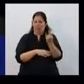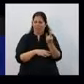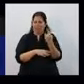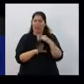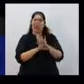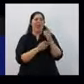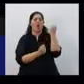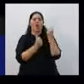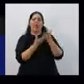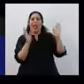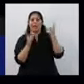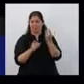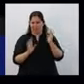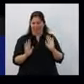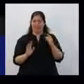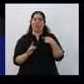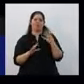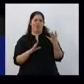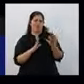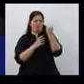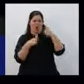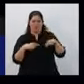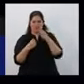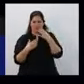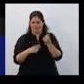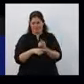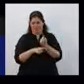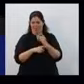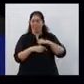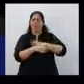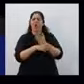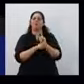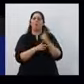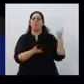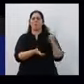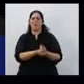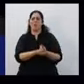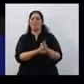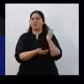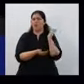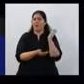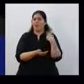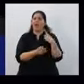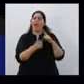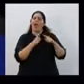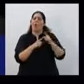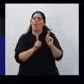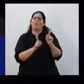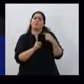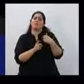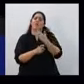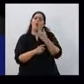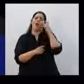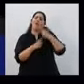apertura económica de la cual no se puede rescatar nada el mercosur fue impuesto en connivencia con el